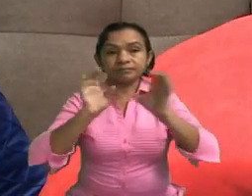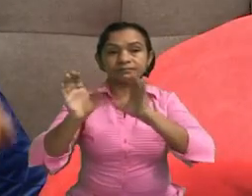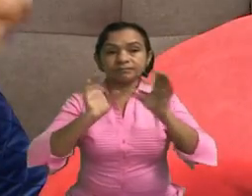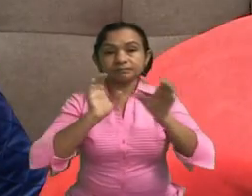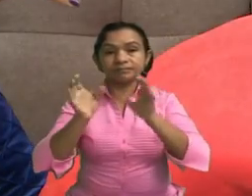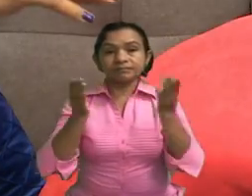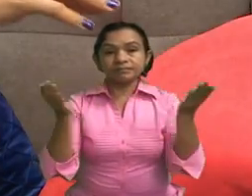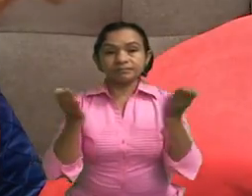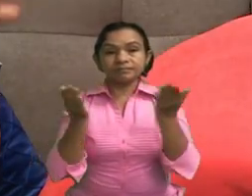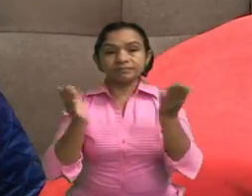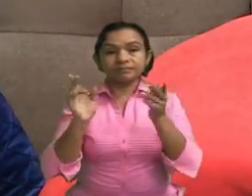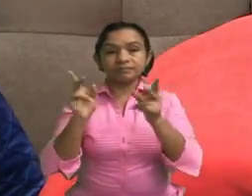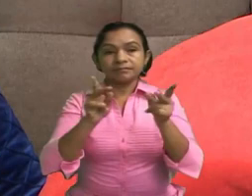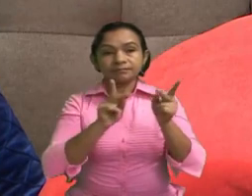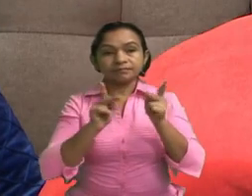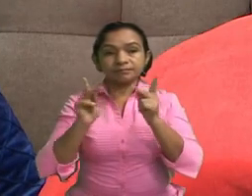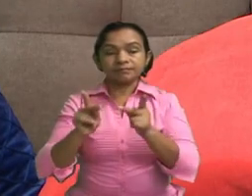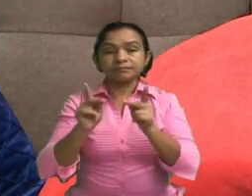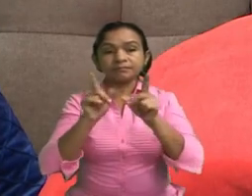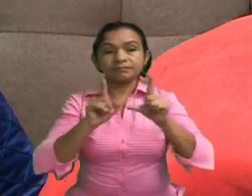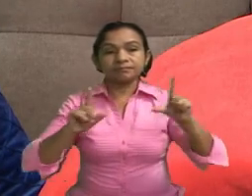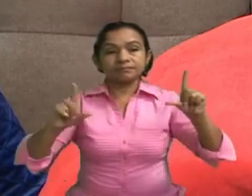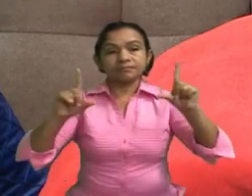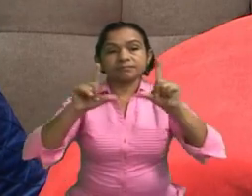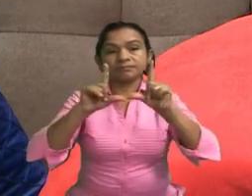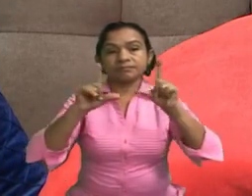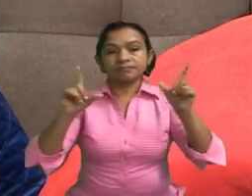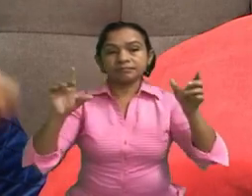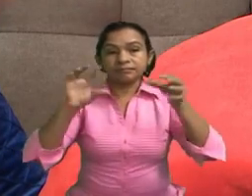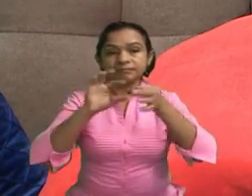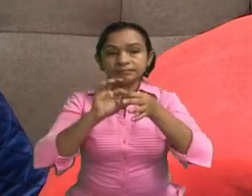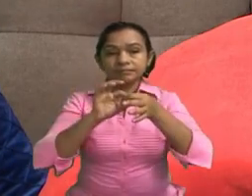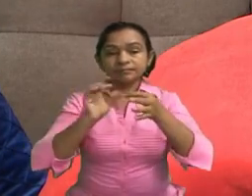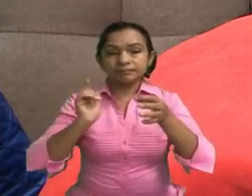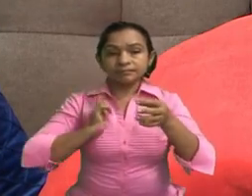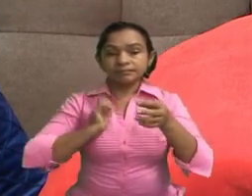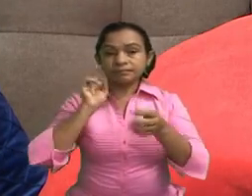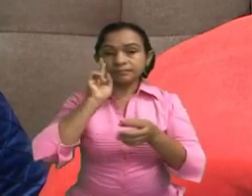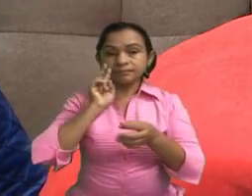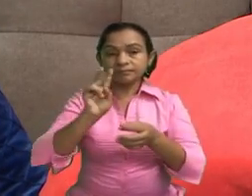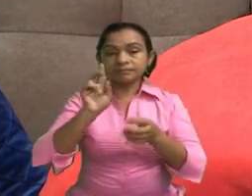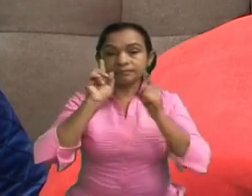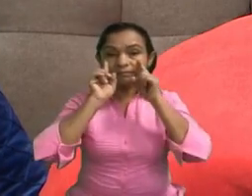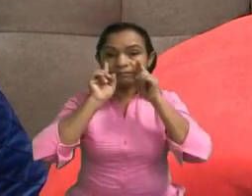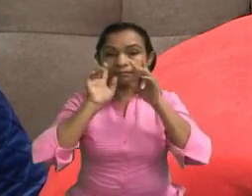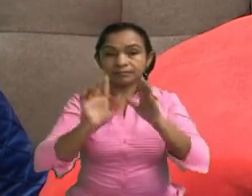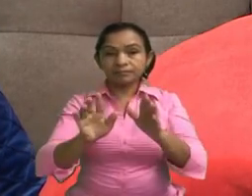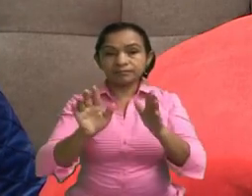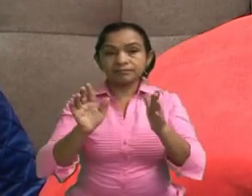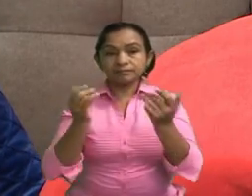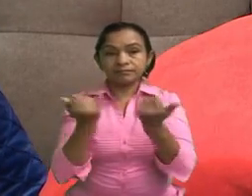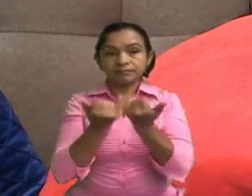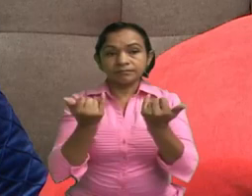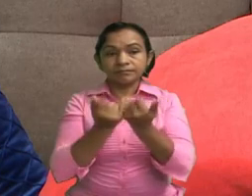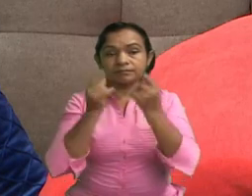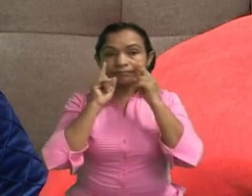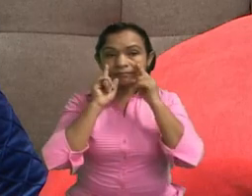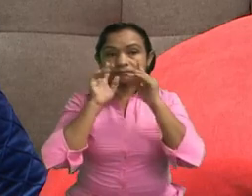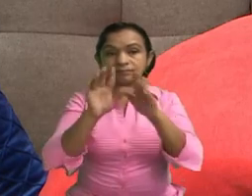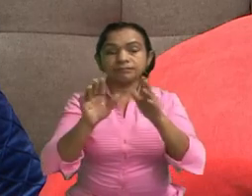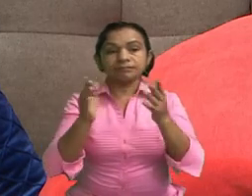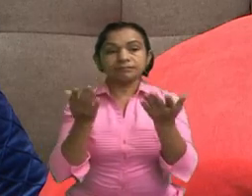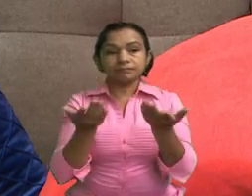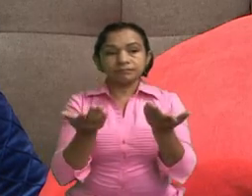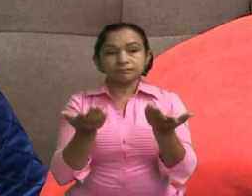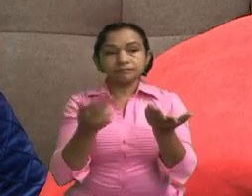comunidades indígenas, porque son las que están ahí en la localidad, y aparte que ellos tienen una cosmovisión de protección. Dentro de su cosmovisión está la protección de la Madre